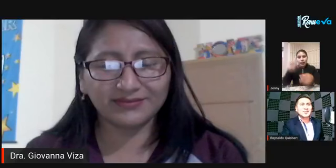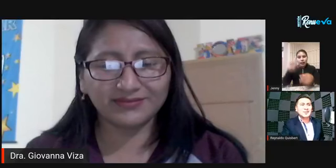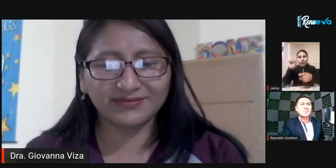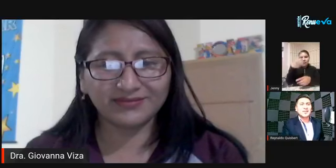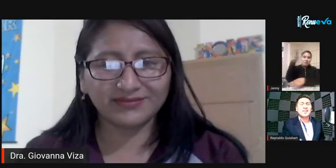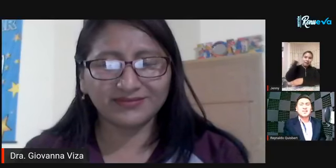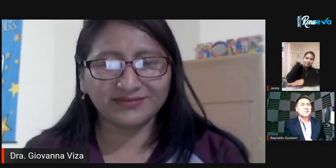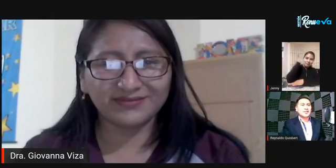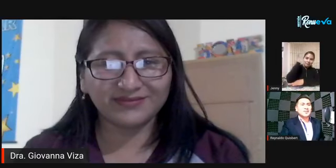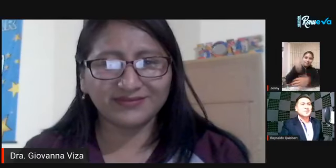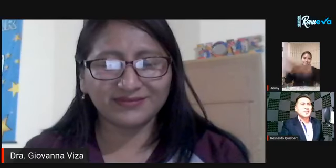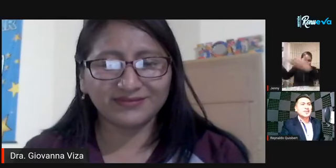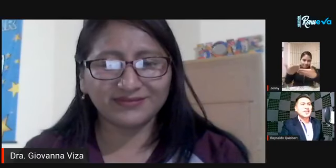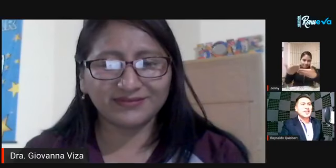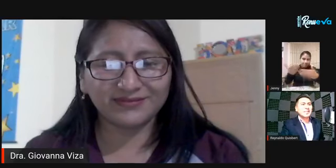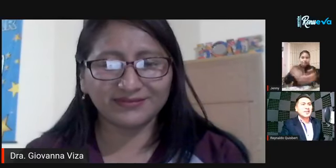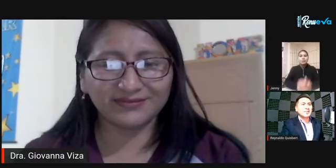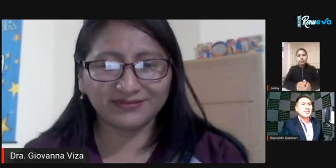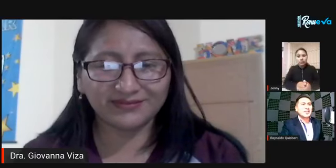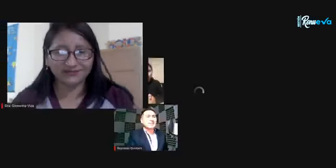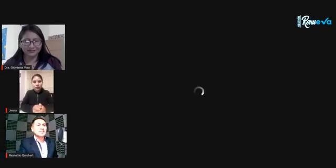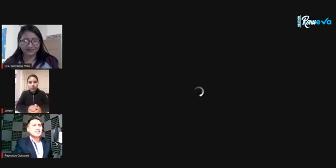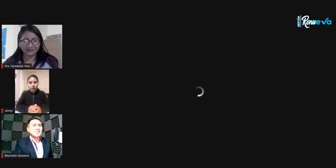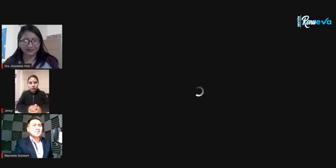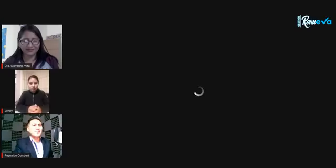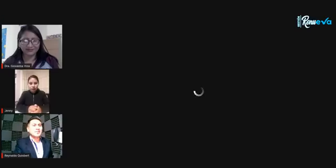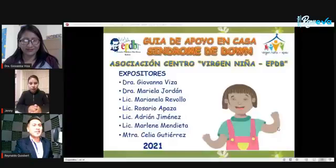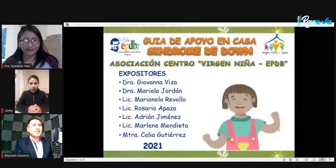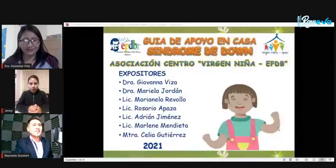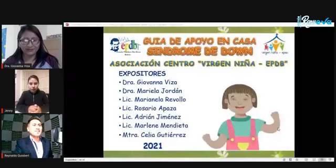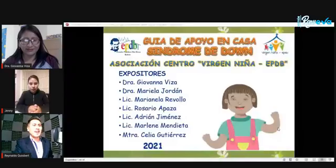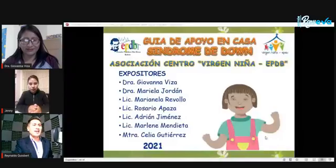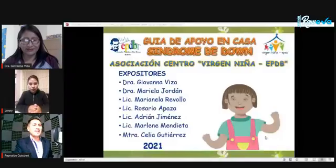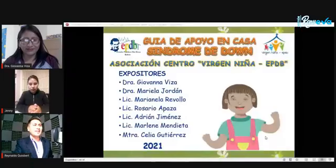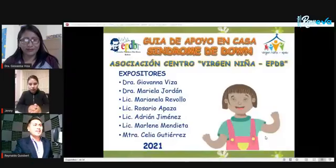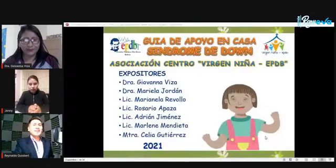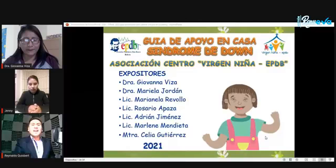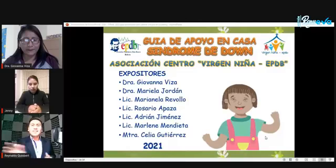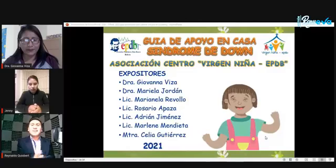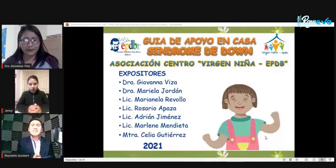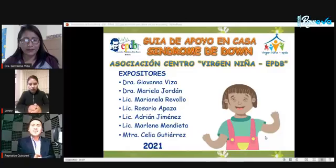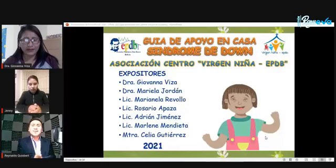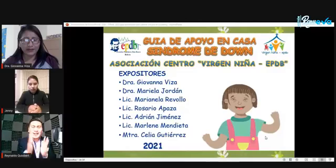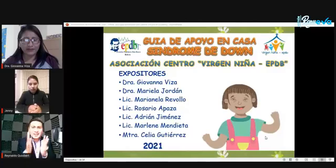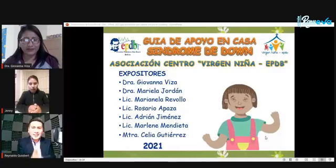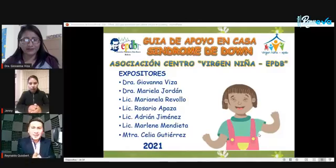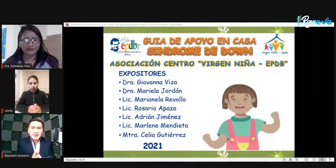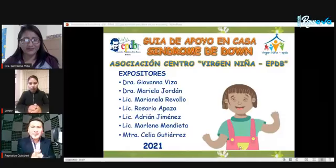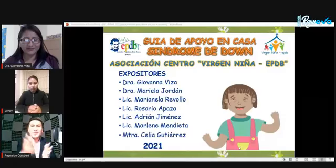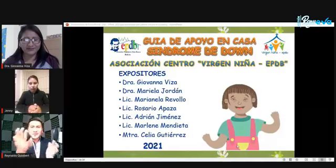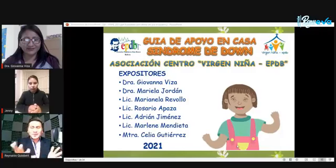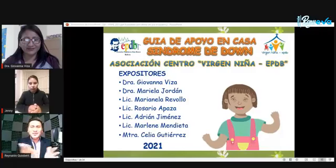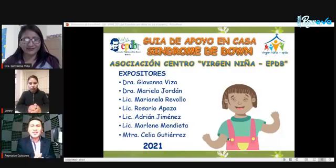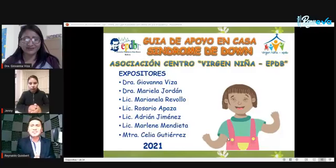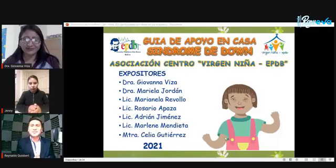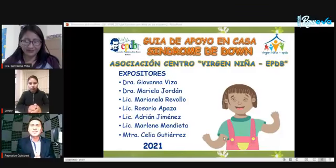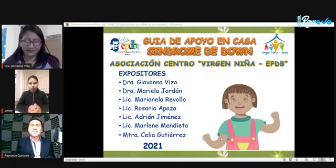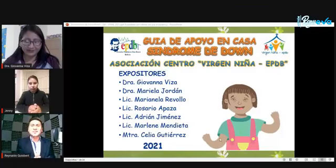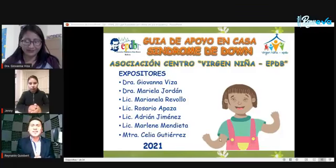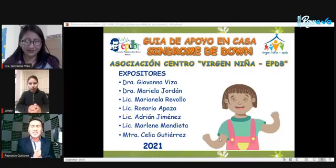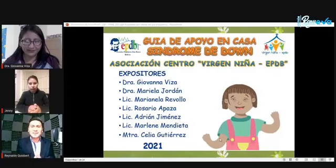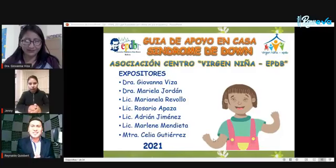Adelante, doctora, puede ir compartiendo su pantalla. A ver, le voy a dar acceso. Ya. Adelante, doctora. Le dejo con todas